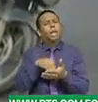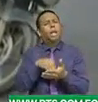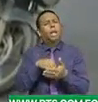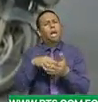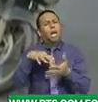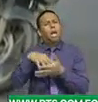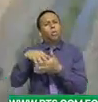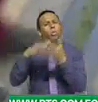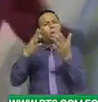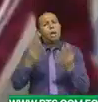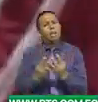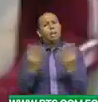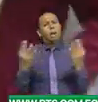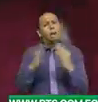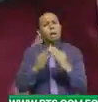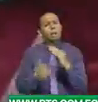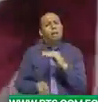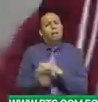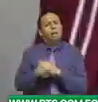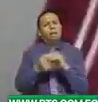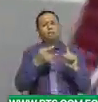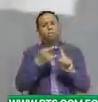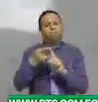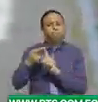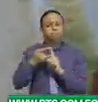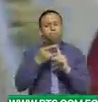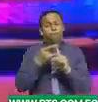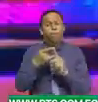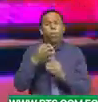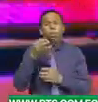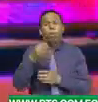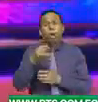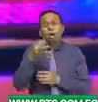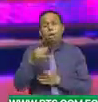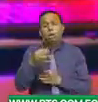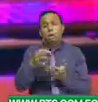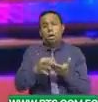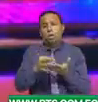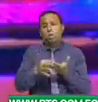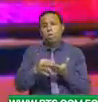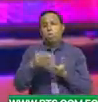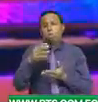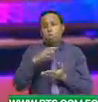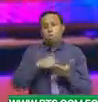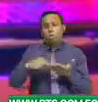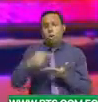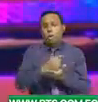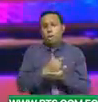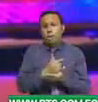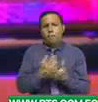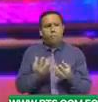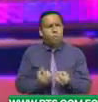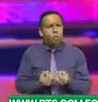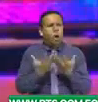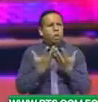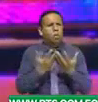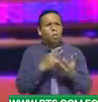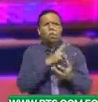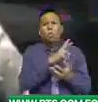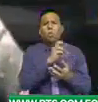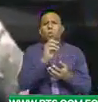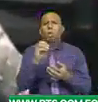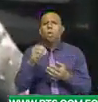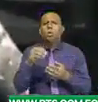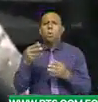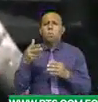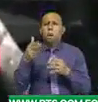en modalidad virtual en Durán, cantón de la provincia de Guayas, en donde se contabilizan hasta el momento más de 200 asesinatos.